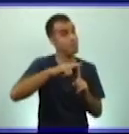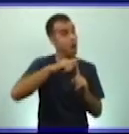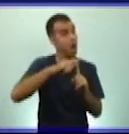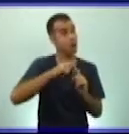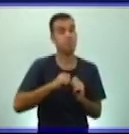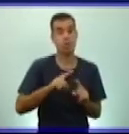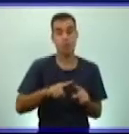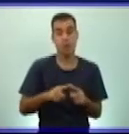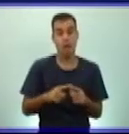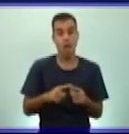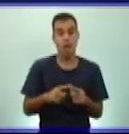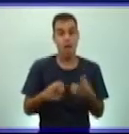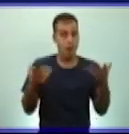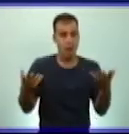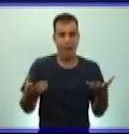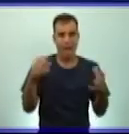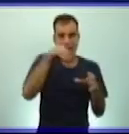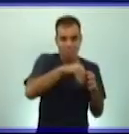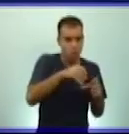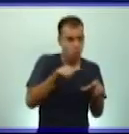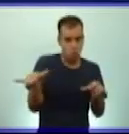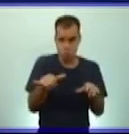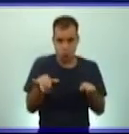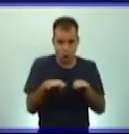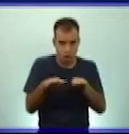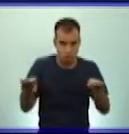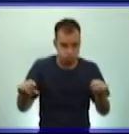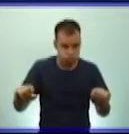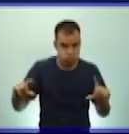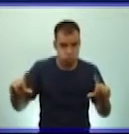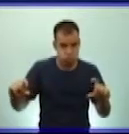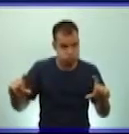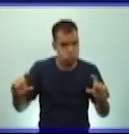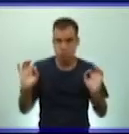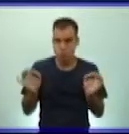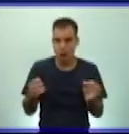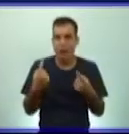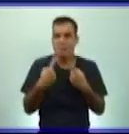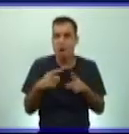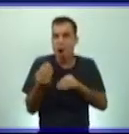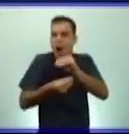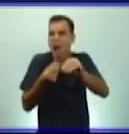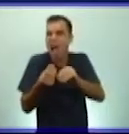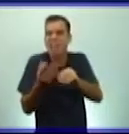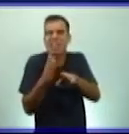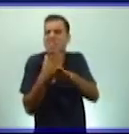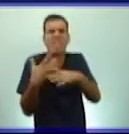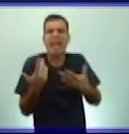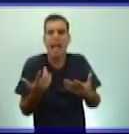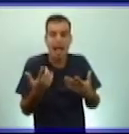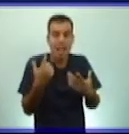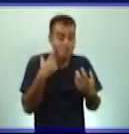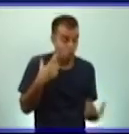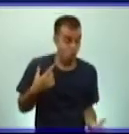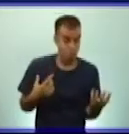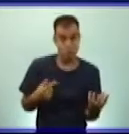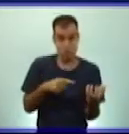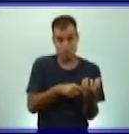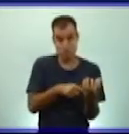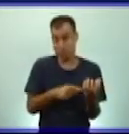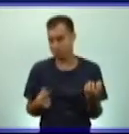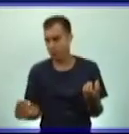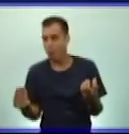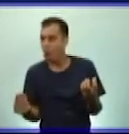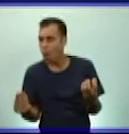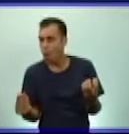masas son iguales, ¿qué es lo que ha variado? La cantidad de energía suministrada. Por lo tanto, ¿en cuál de los dos casos se eleva